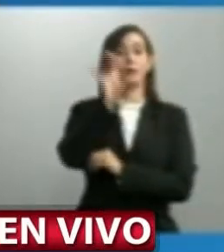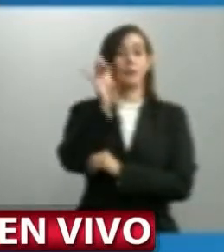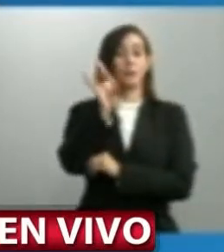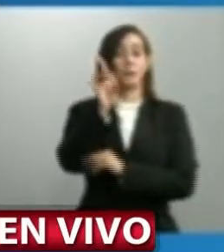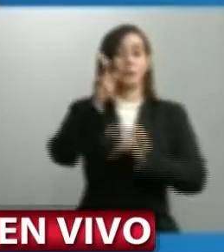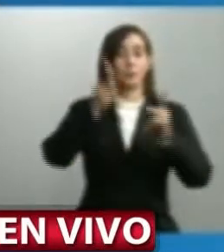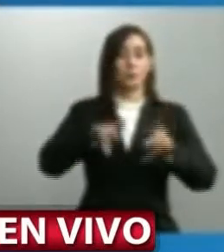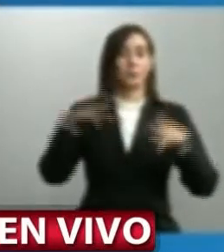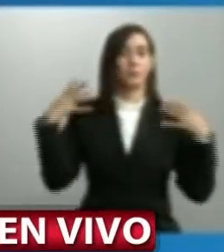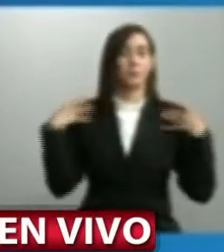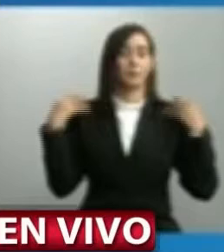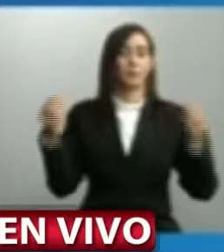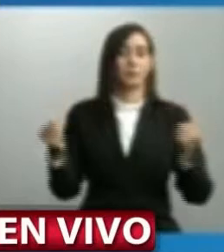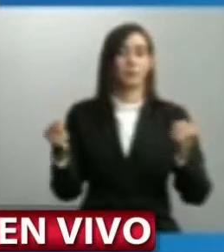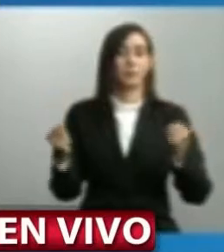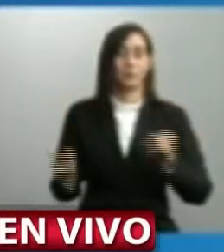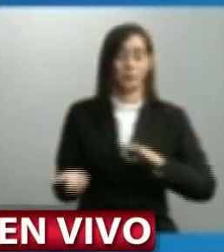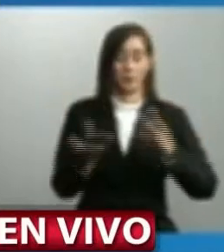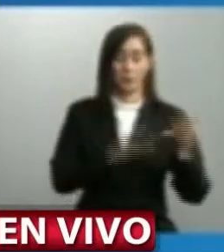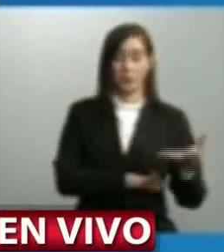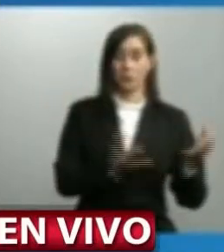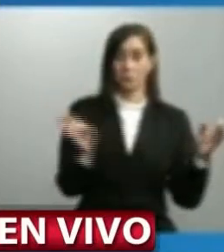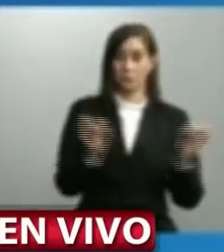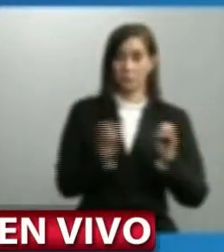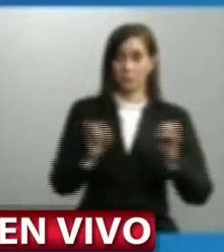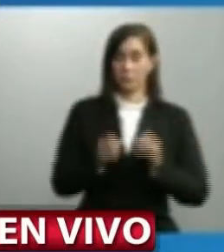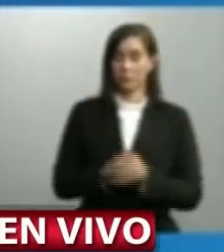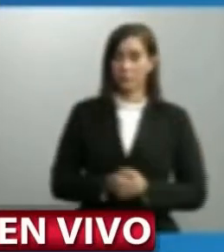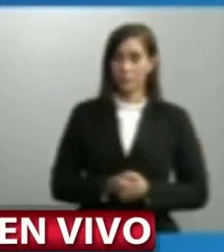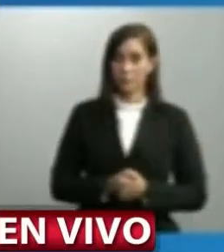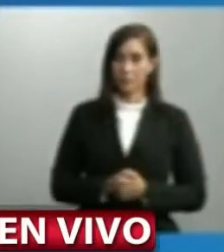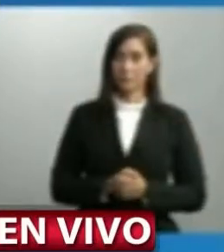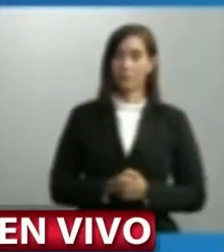58 recuperados, 0 fallecimiento.